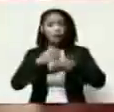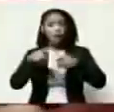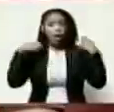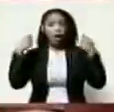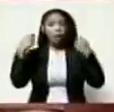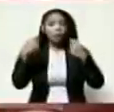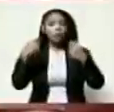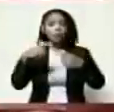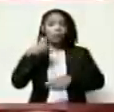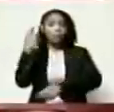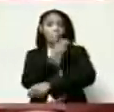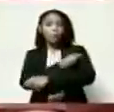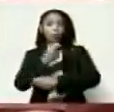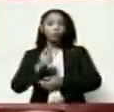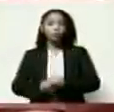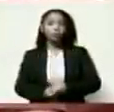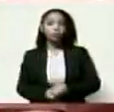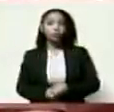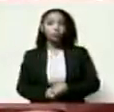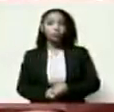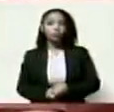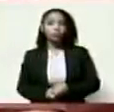fue con las vacunas.